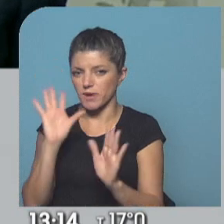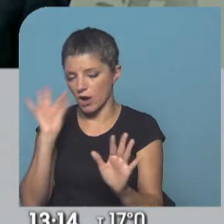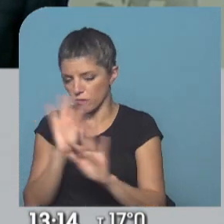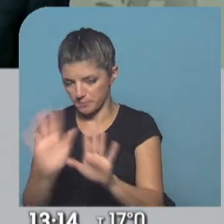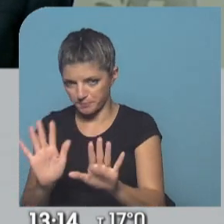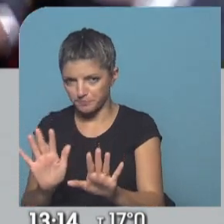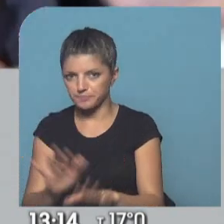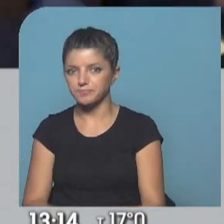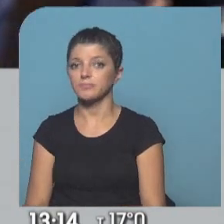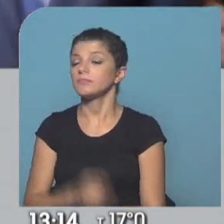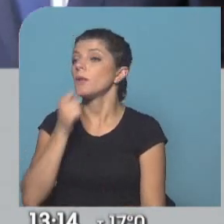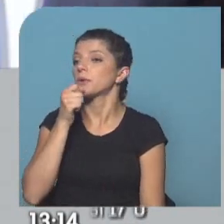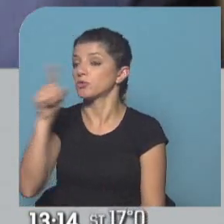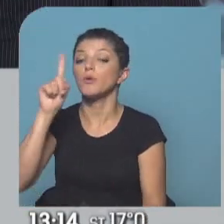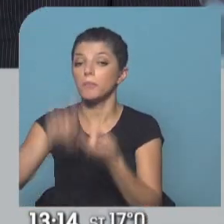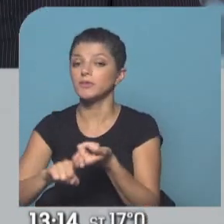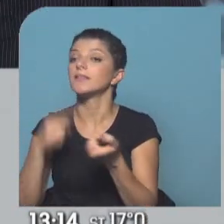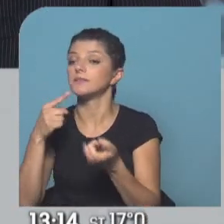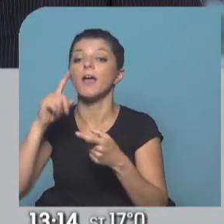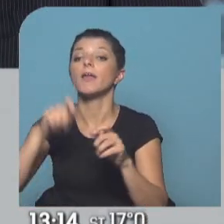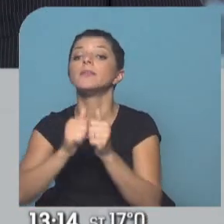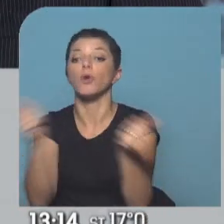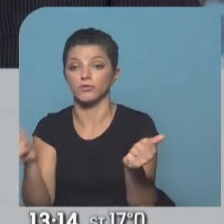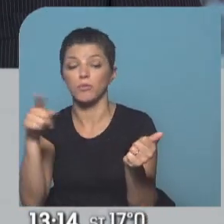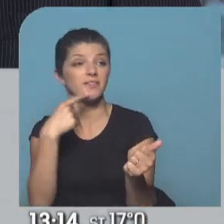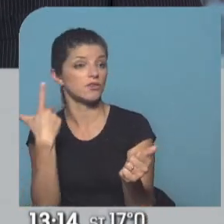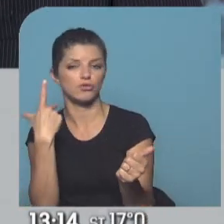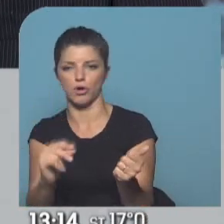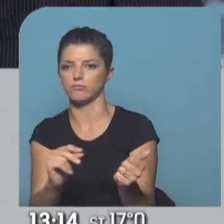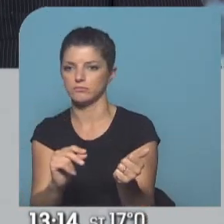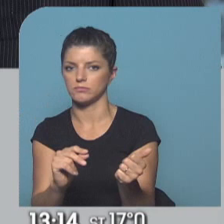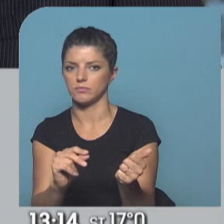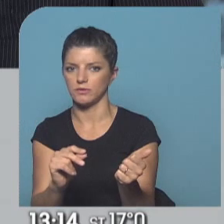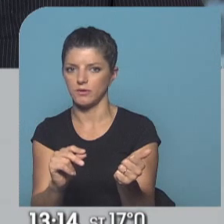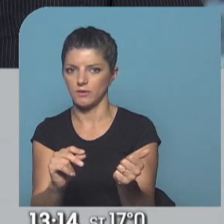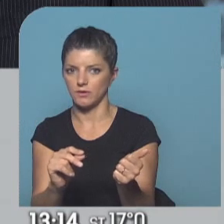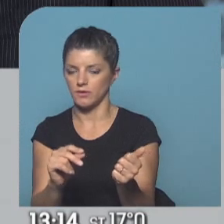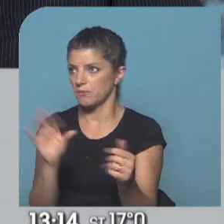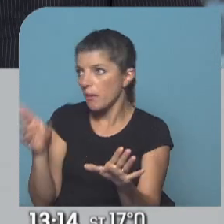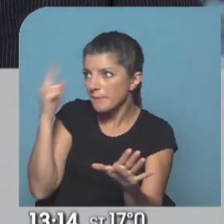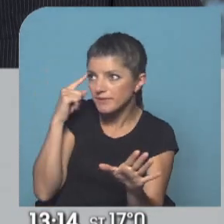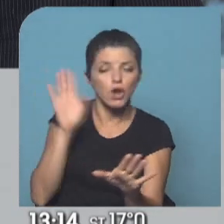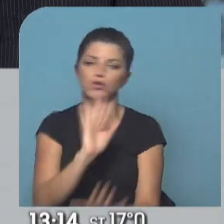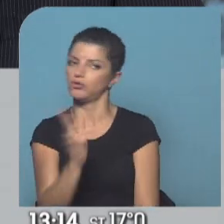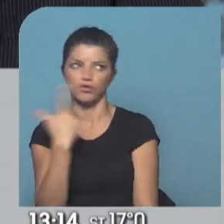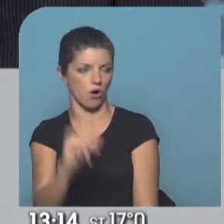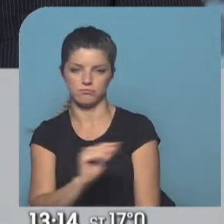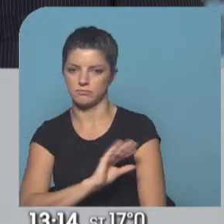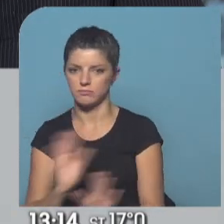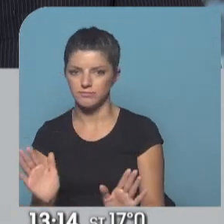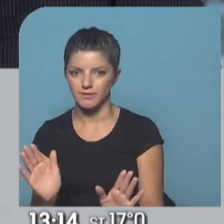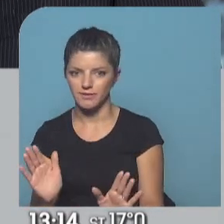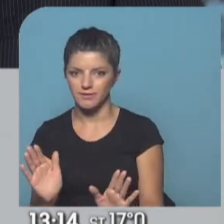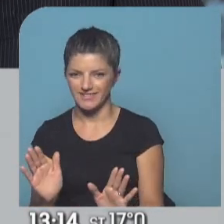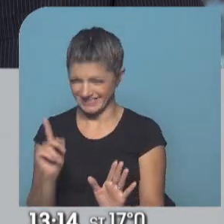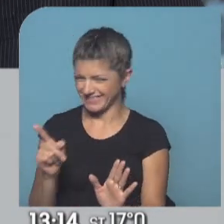chabacano, tu mujer te pide el divorcio y vos le decís, no te lo doy. Pero a ver, entra en razones. No entro en razones. Este